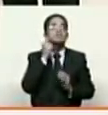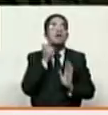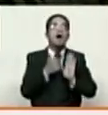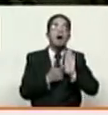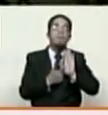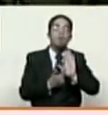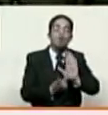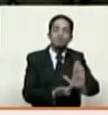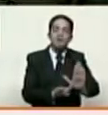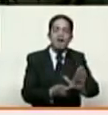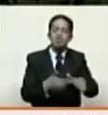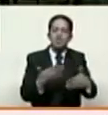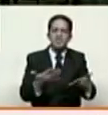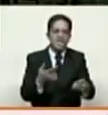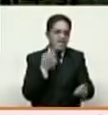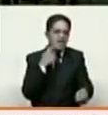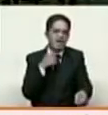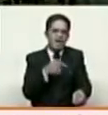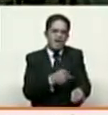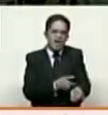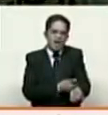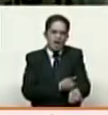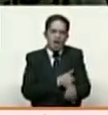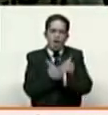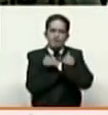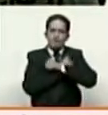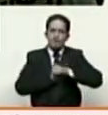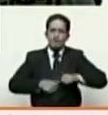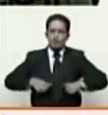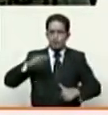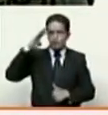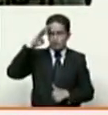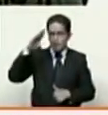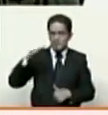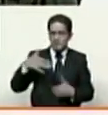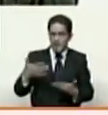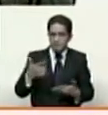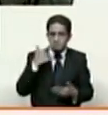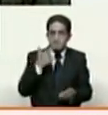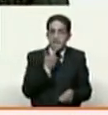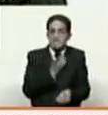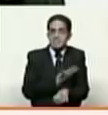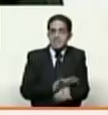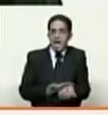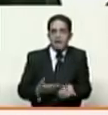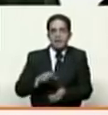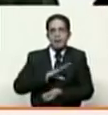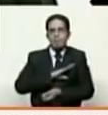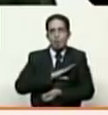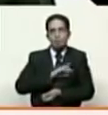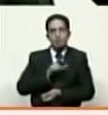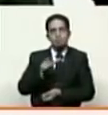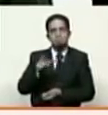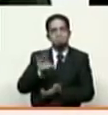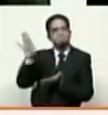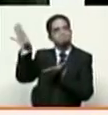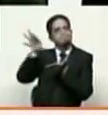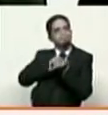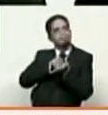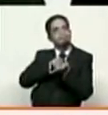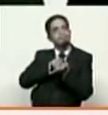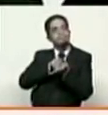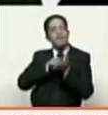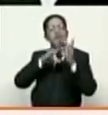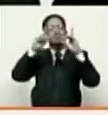de lo que corre por las venas de nuestra Fuerza Armada Nacional Bolivariana, que es la sangre de nuestros libertadores, que es la doctrina